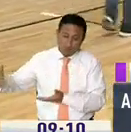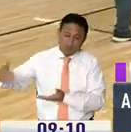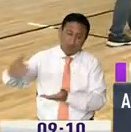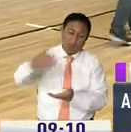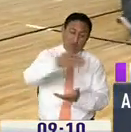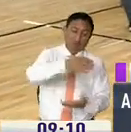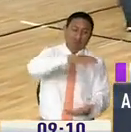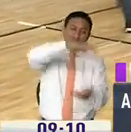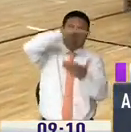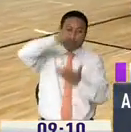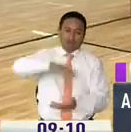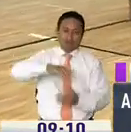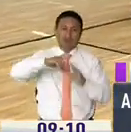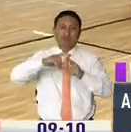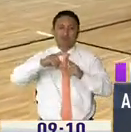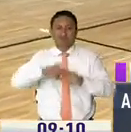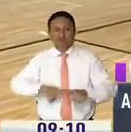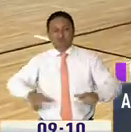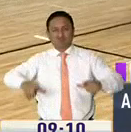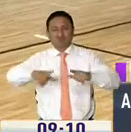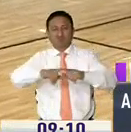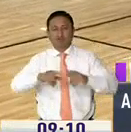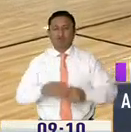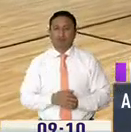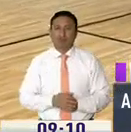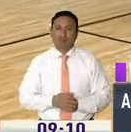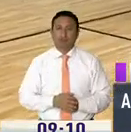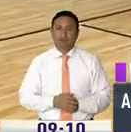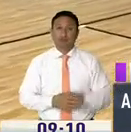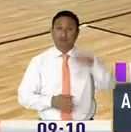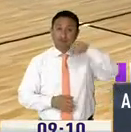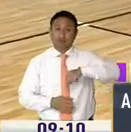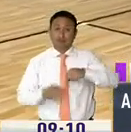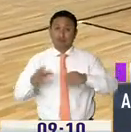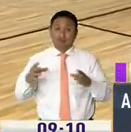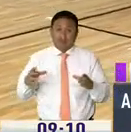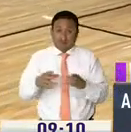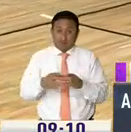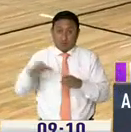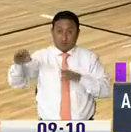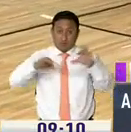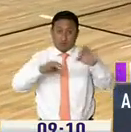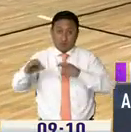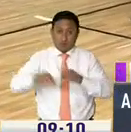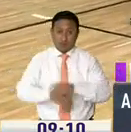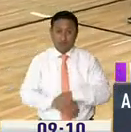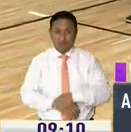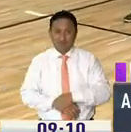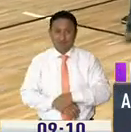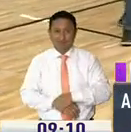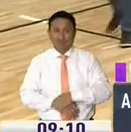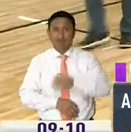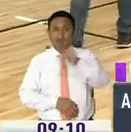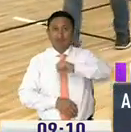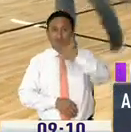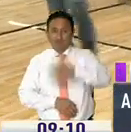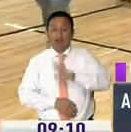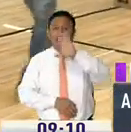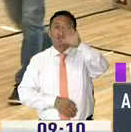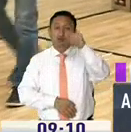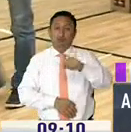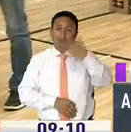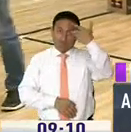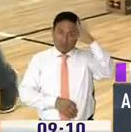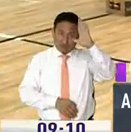quiteñas y quiteños de diferentes sectores de la ciudad. ¿Aquí se armarán los kits? Sí, actualmente ya hemos repartido más de 5.000